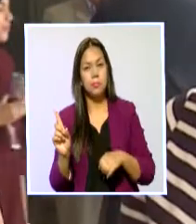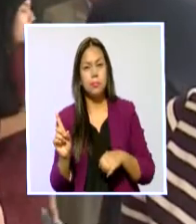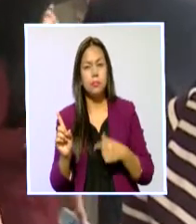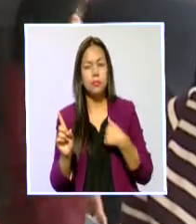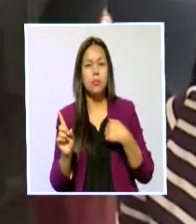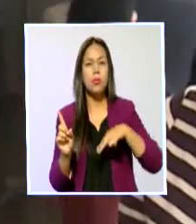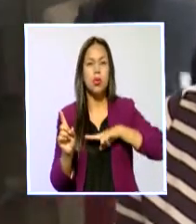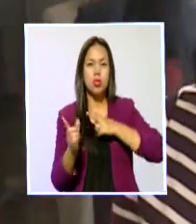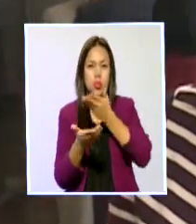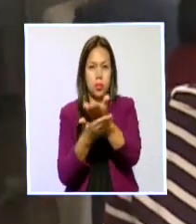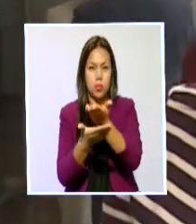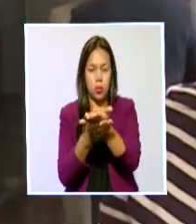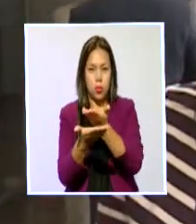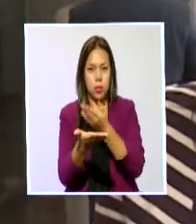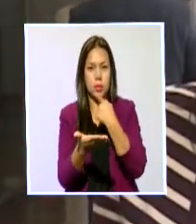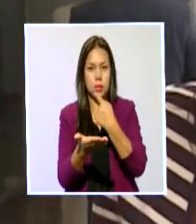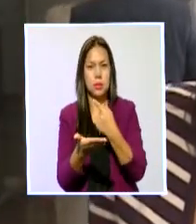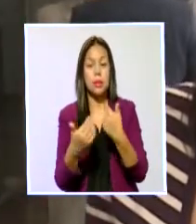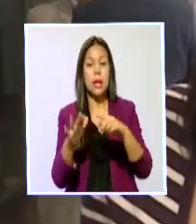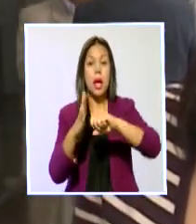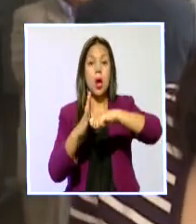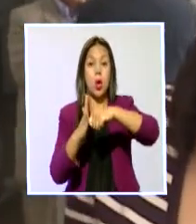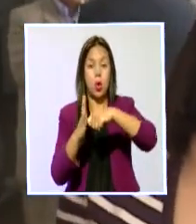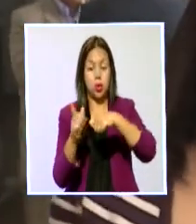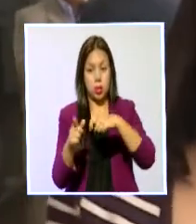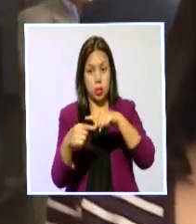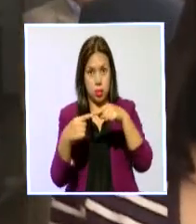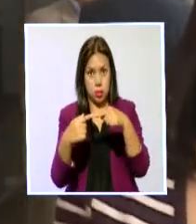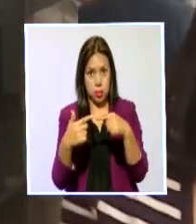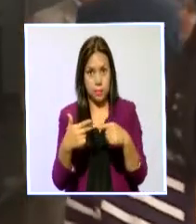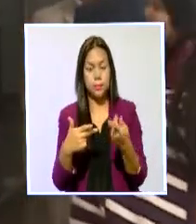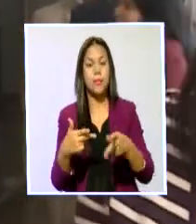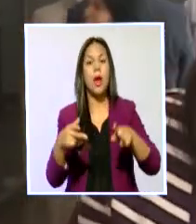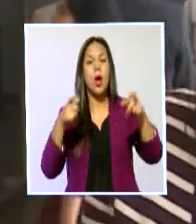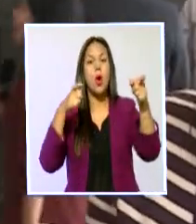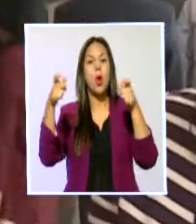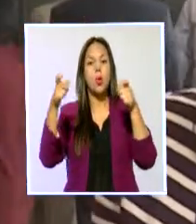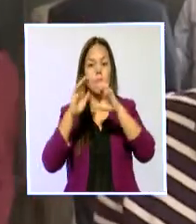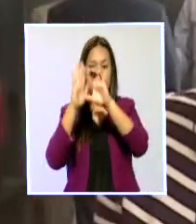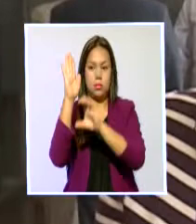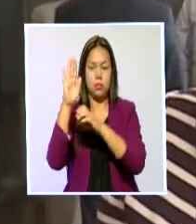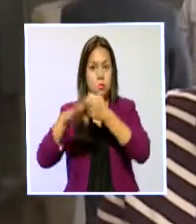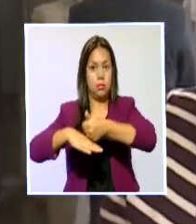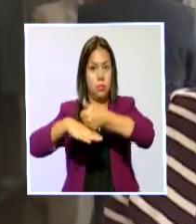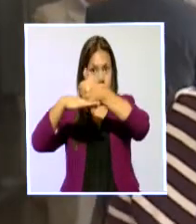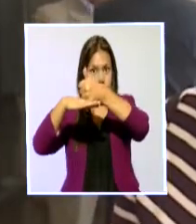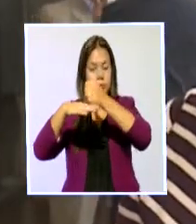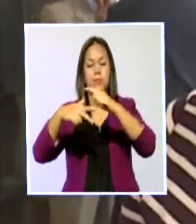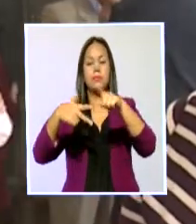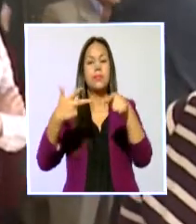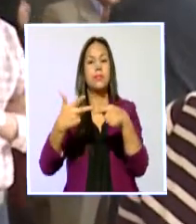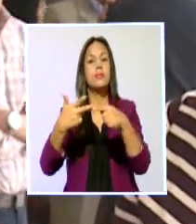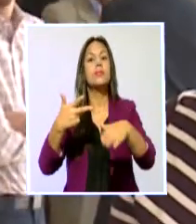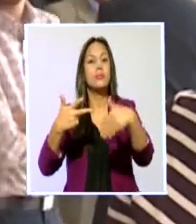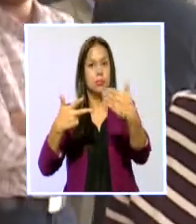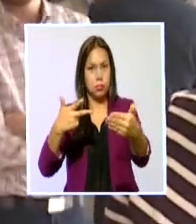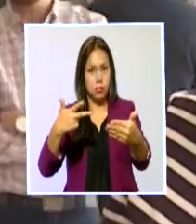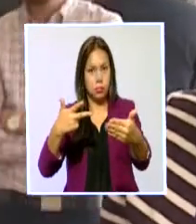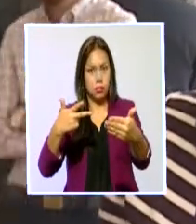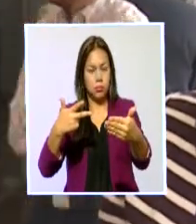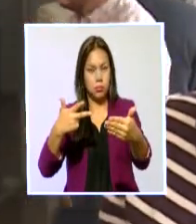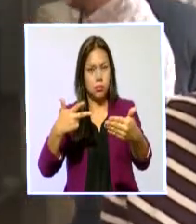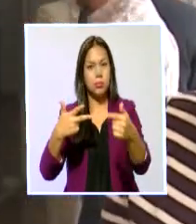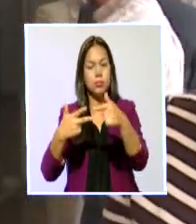el procedimiento que evacuado de la Contraloría con el informe va al control constitucional de la Corte, luego va a, en el caso